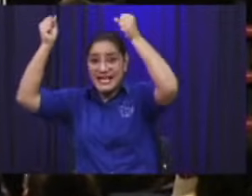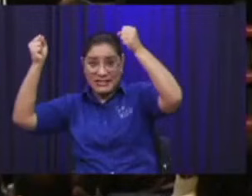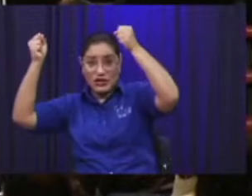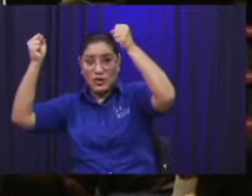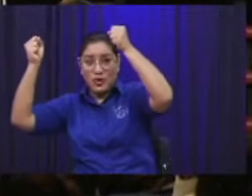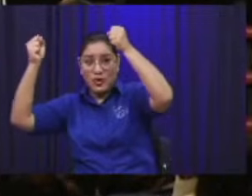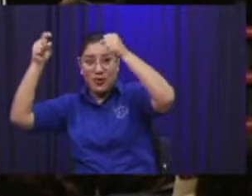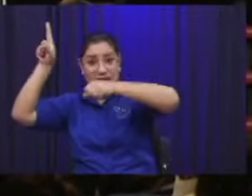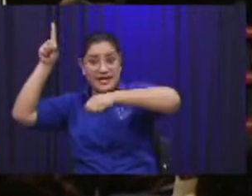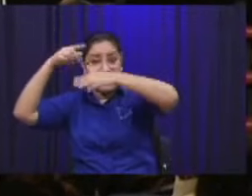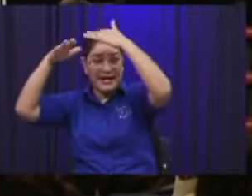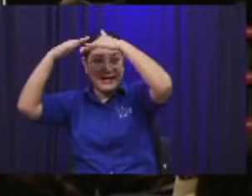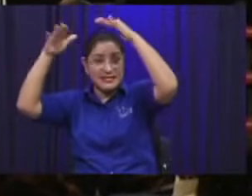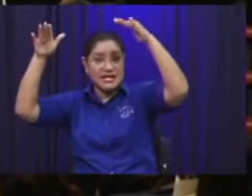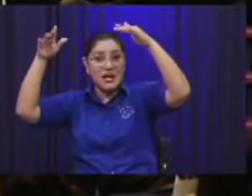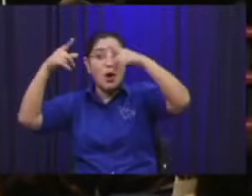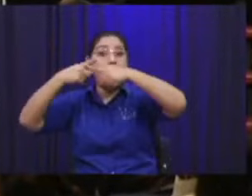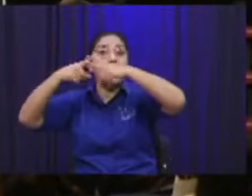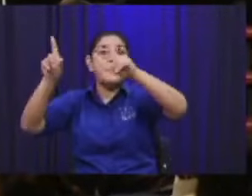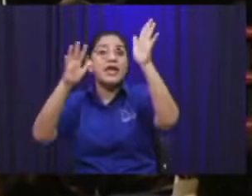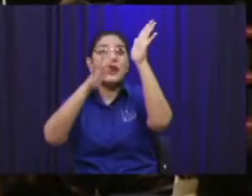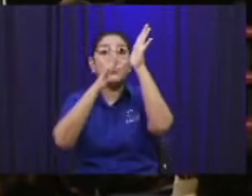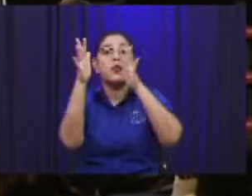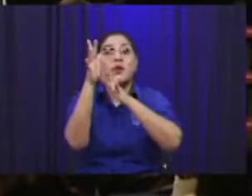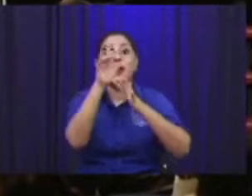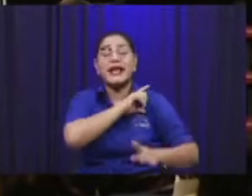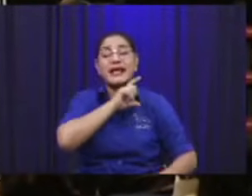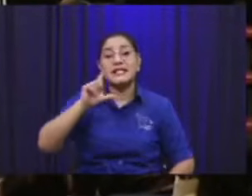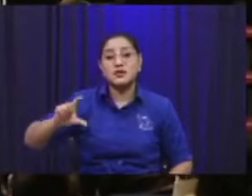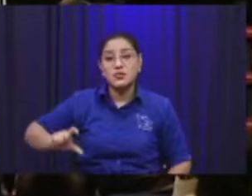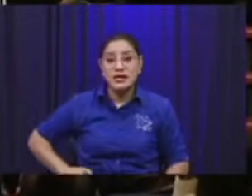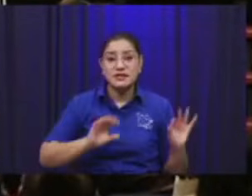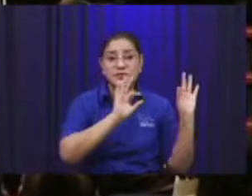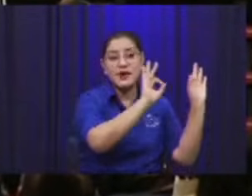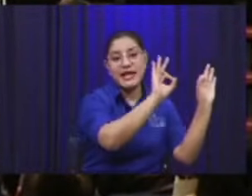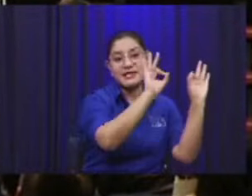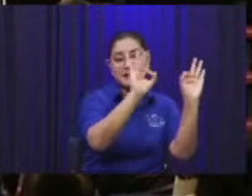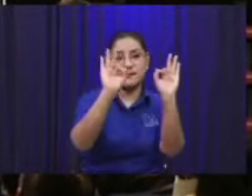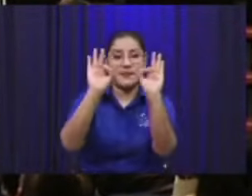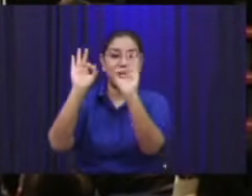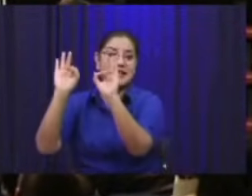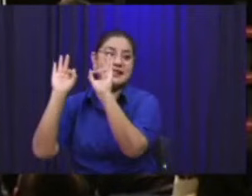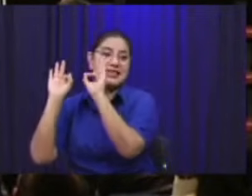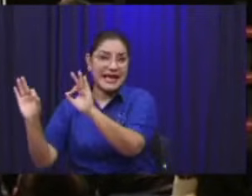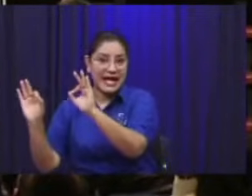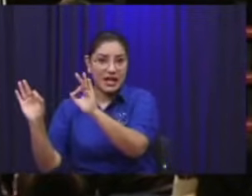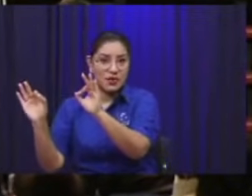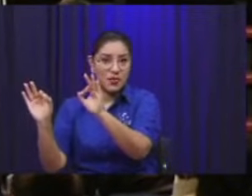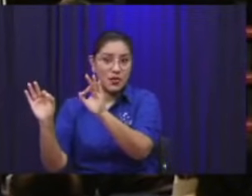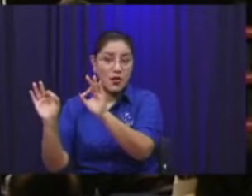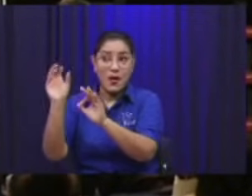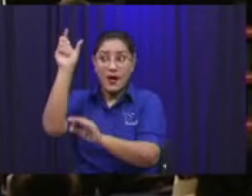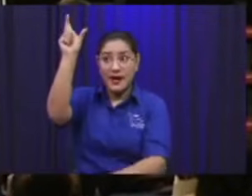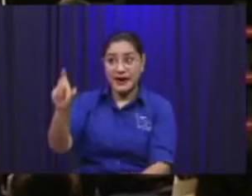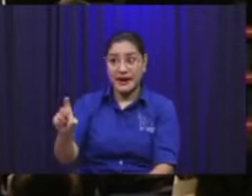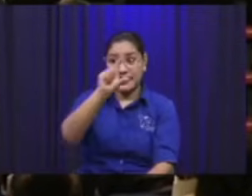jesucristo es predicado crucificado eso lo dijo el apóstol pablo